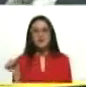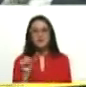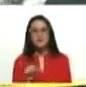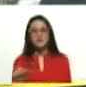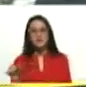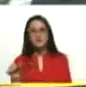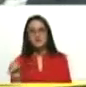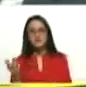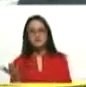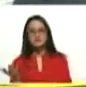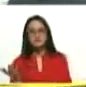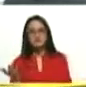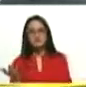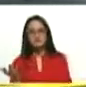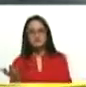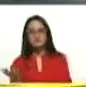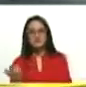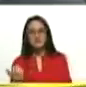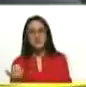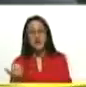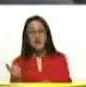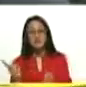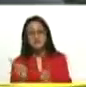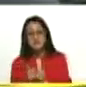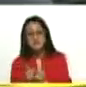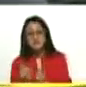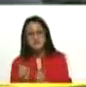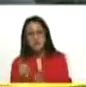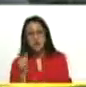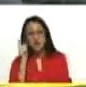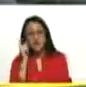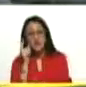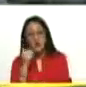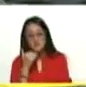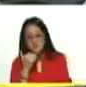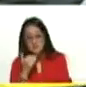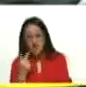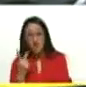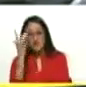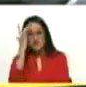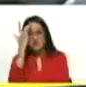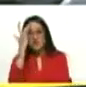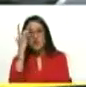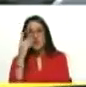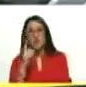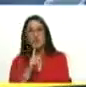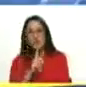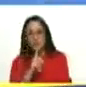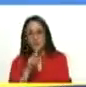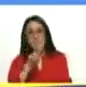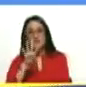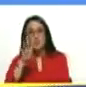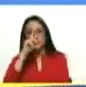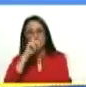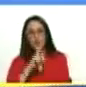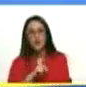y dentro de pocos días, el 2 de febrero, se van a cumplir 24